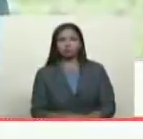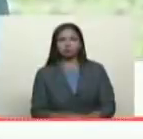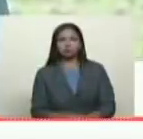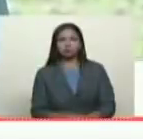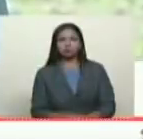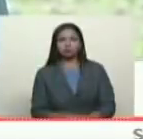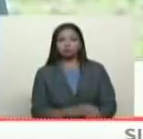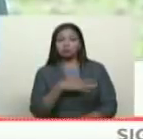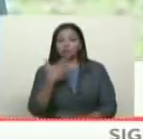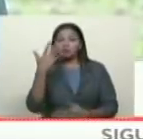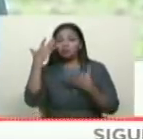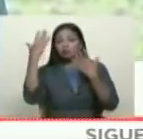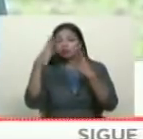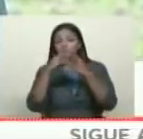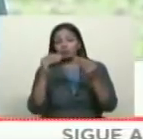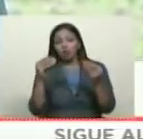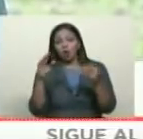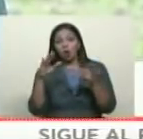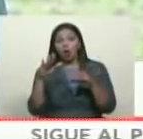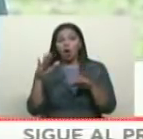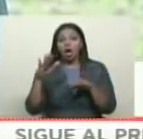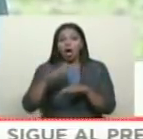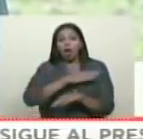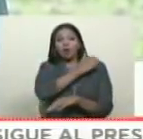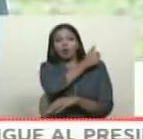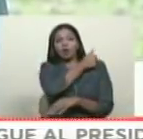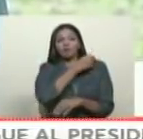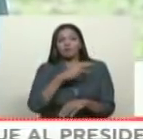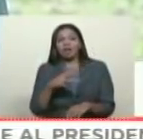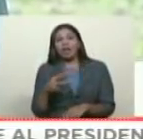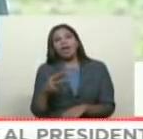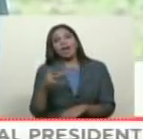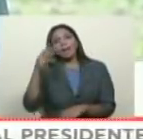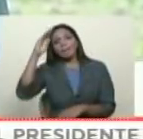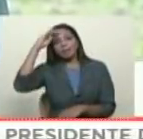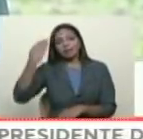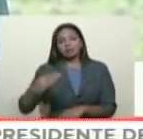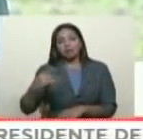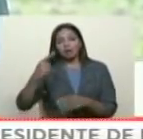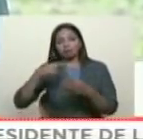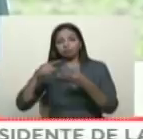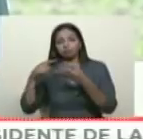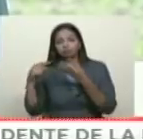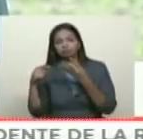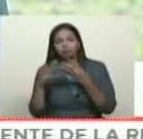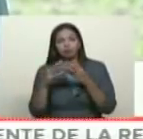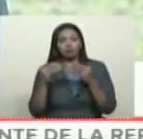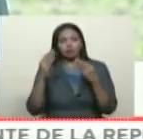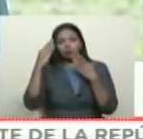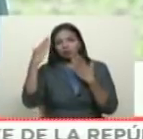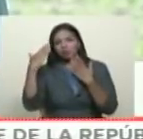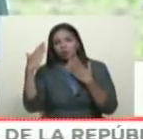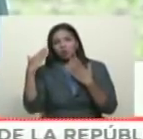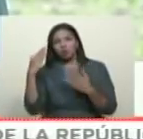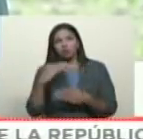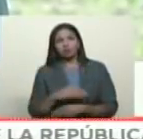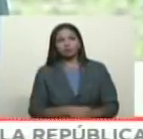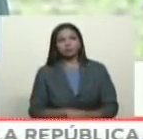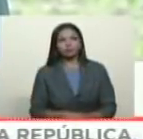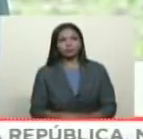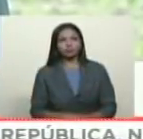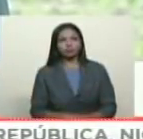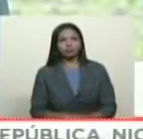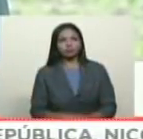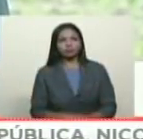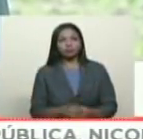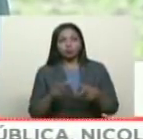Quiero saludar a los jefes militares de la región central, al mayor general Hernández Lares, jefe de la región de